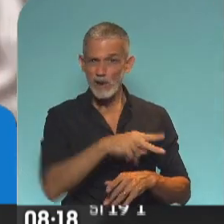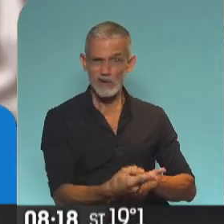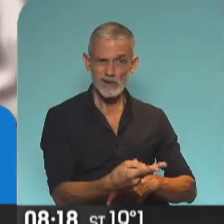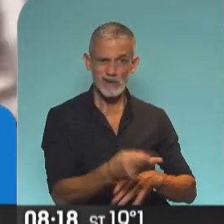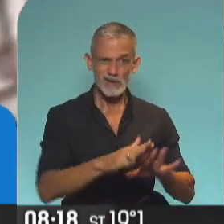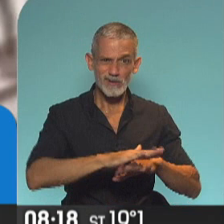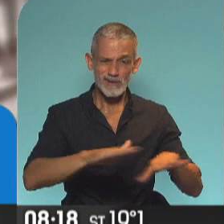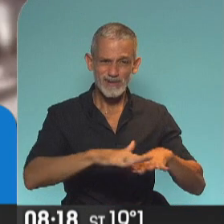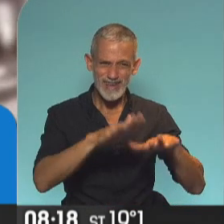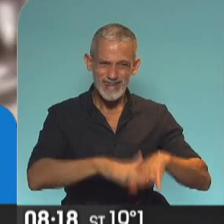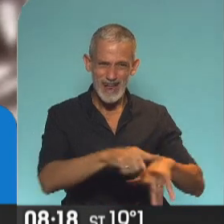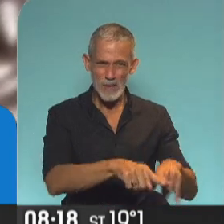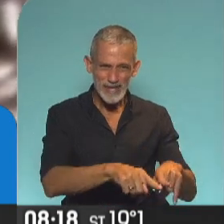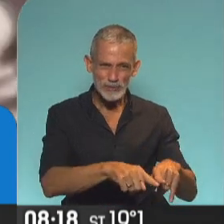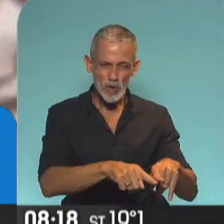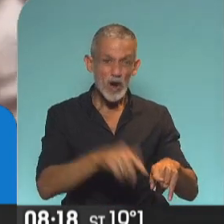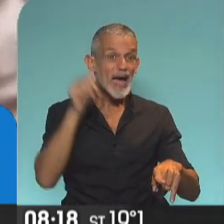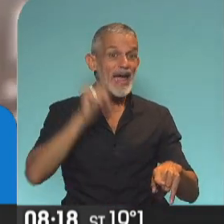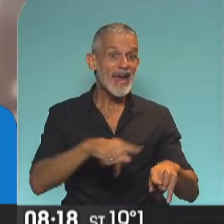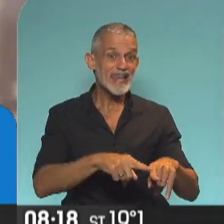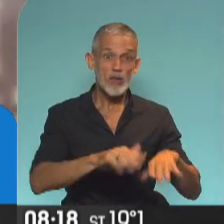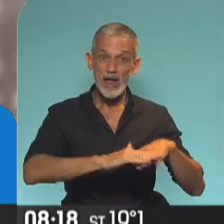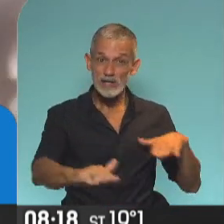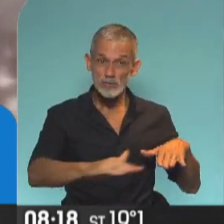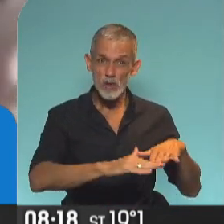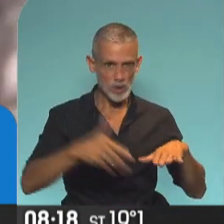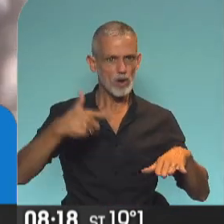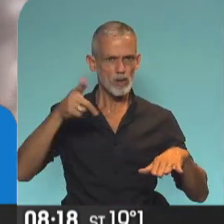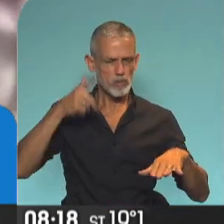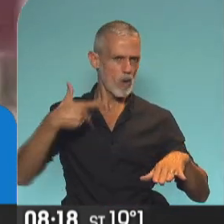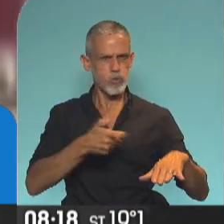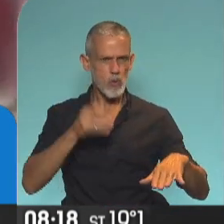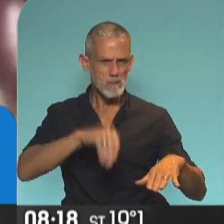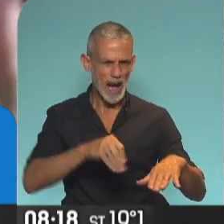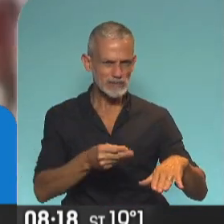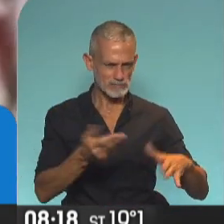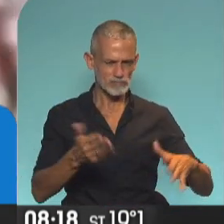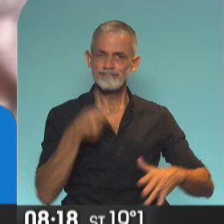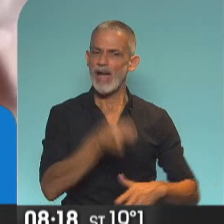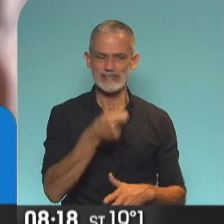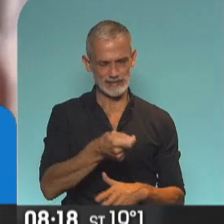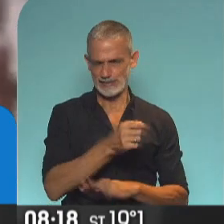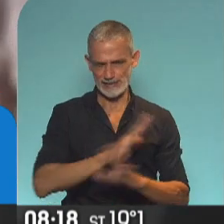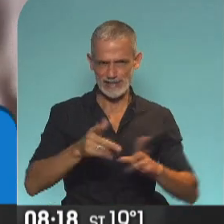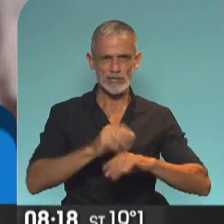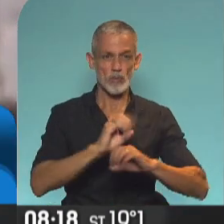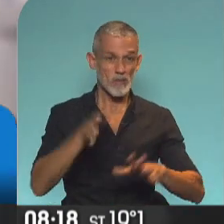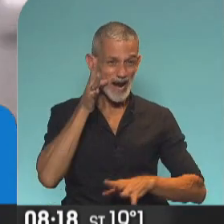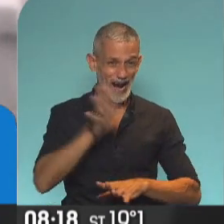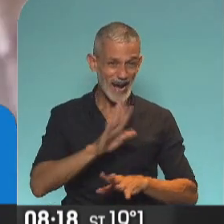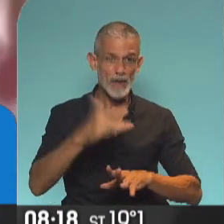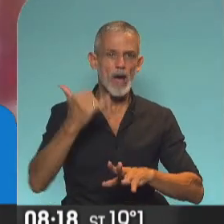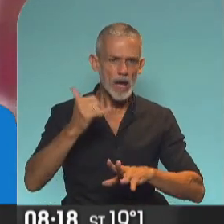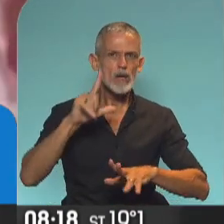encontraba inmovilizado y herido en el suelo. El hecho es investigado como asesinato. Esta nueva grabación desató